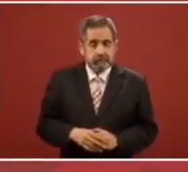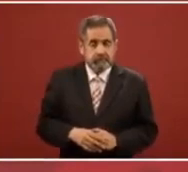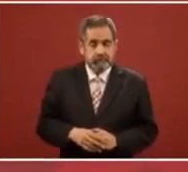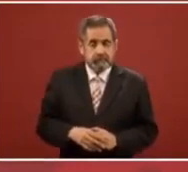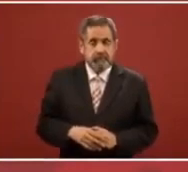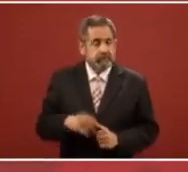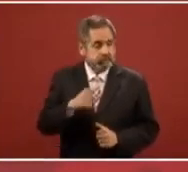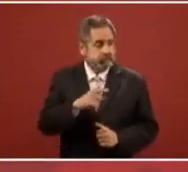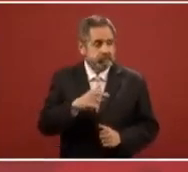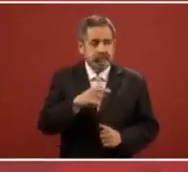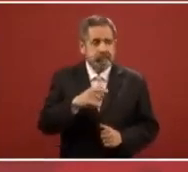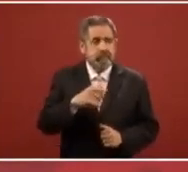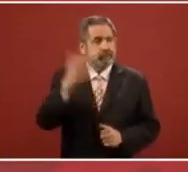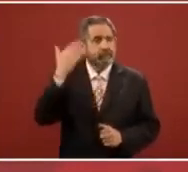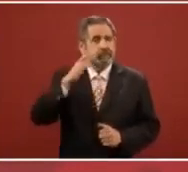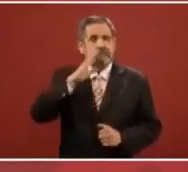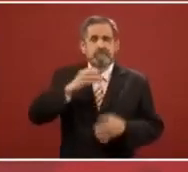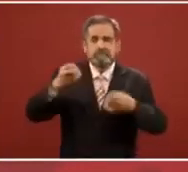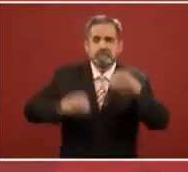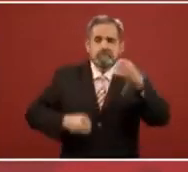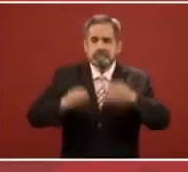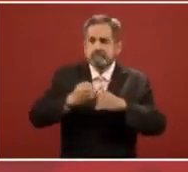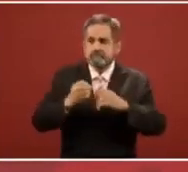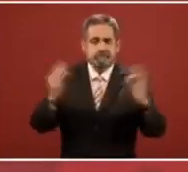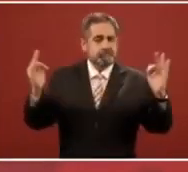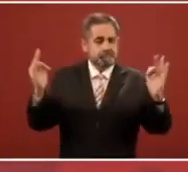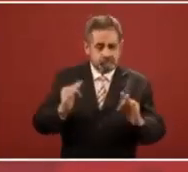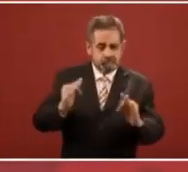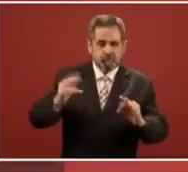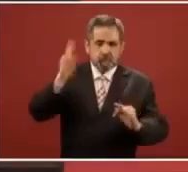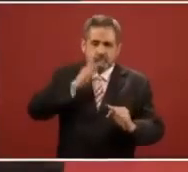los careos, las presentaciones de prueba,